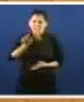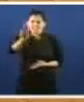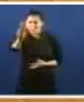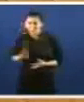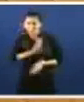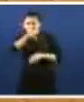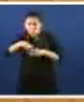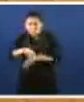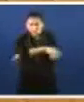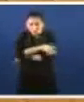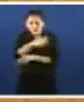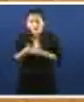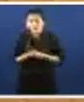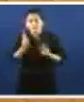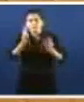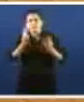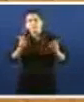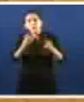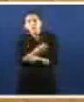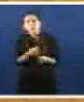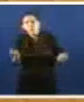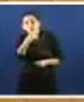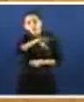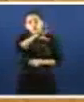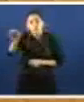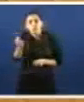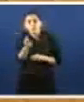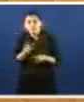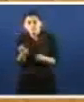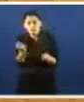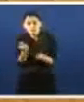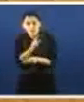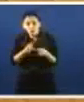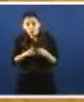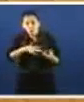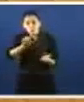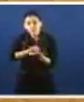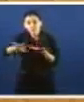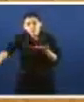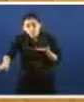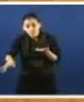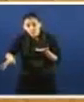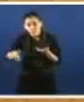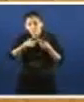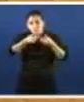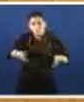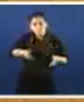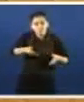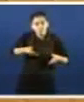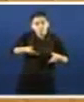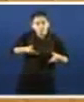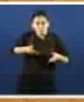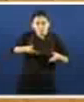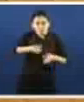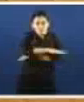eliminar 256 postos de traballo, da posibilidad de despidos e a primeira vez que a Administración Galega se vai utilizar a reforma laboral para despedir a